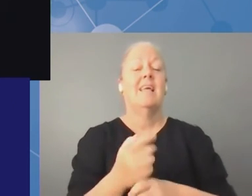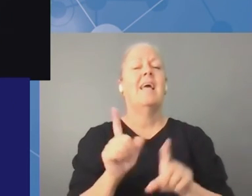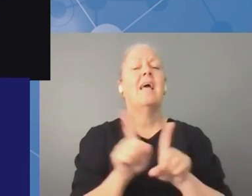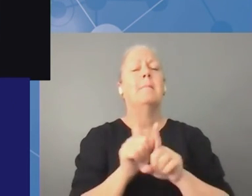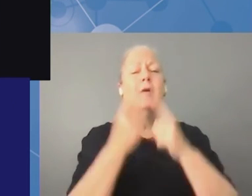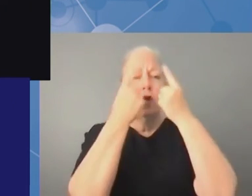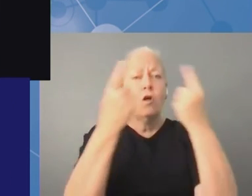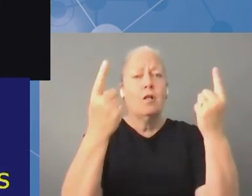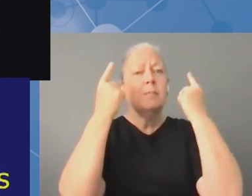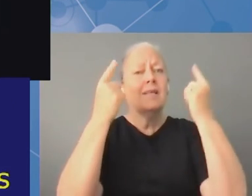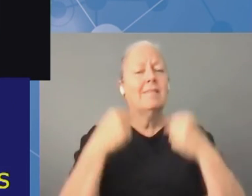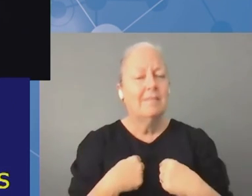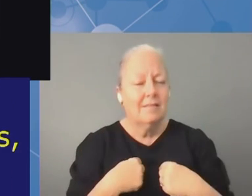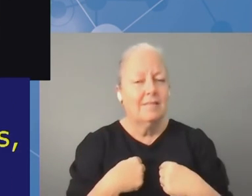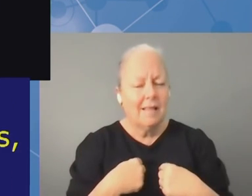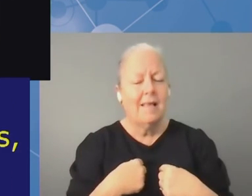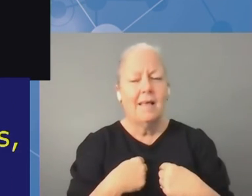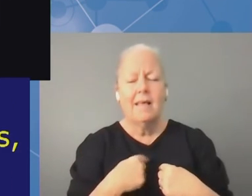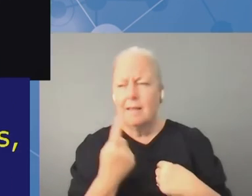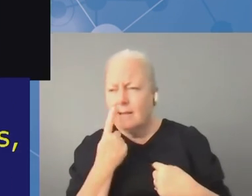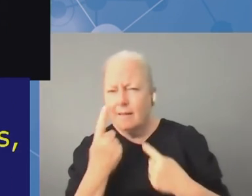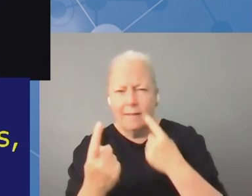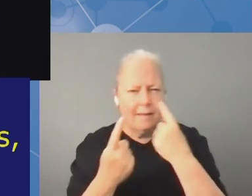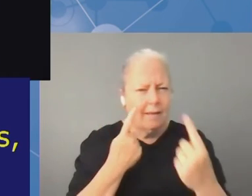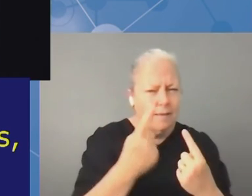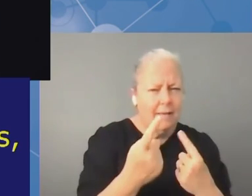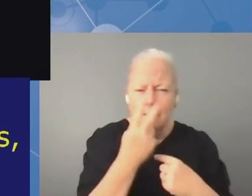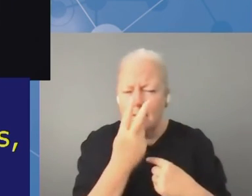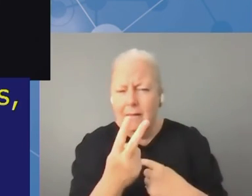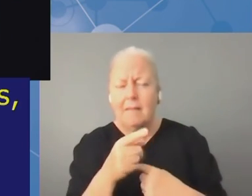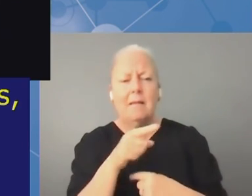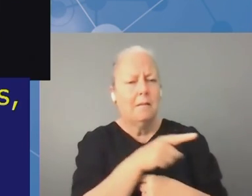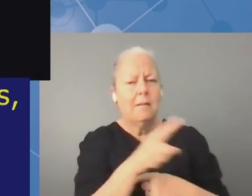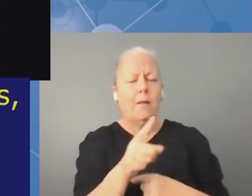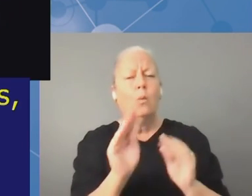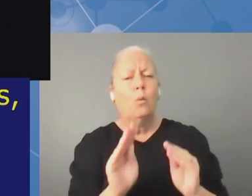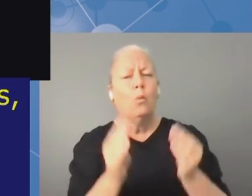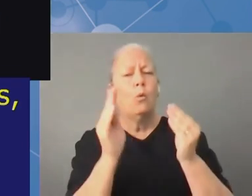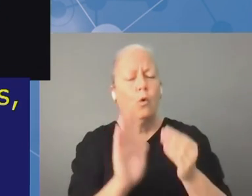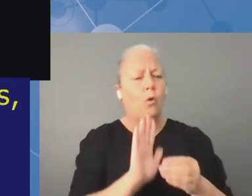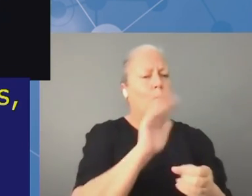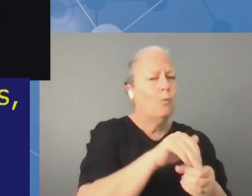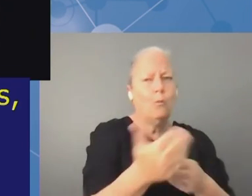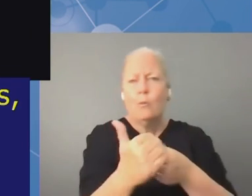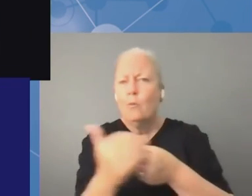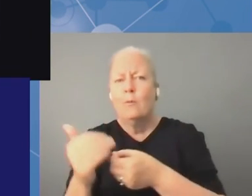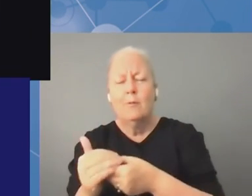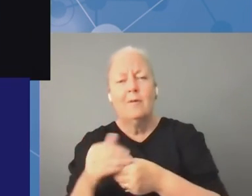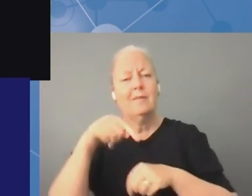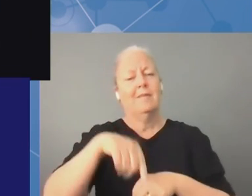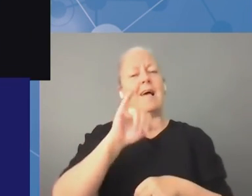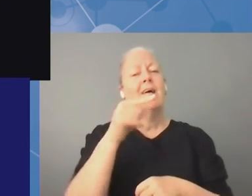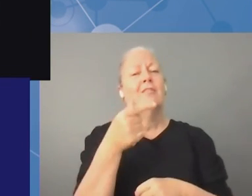Katowice y nos alegra poder teneros a todos aquí con nosotros. Nos alegra haber